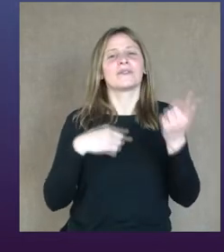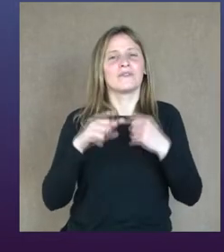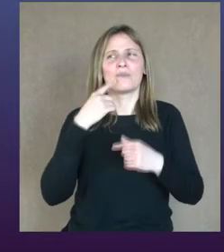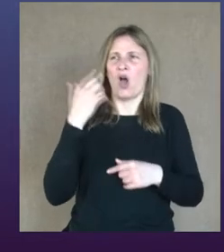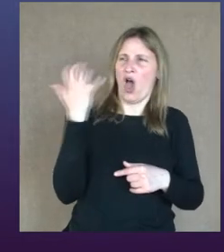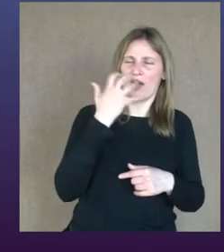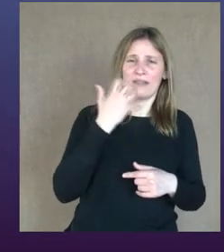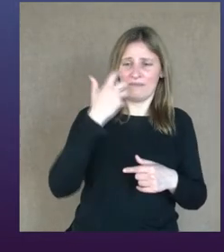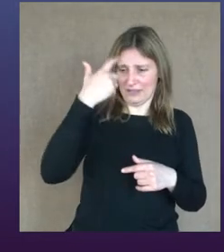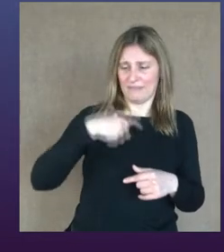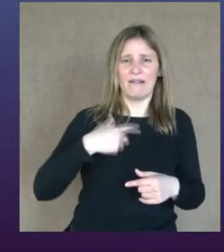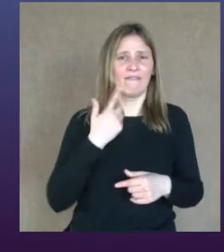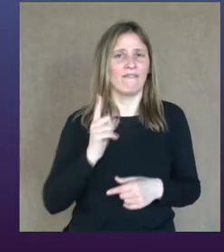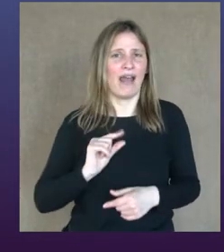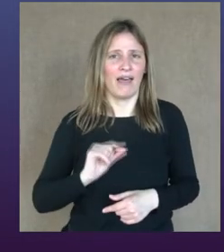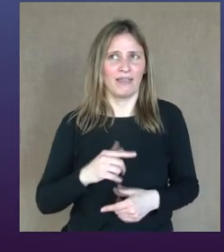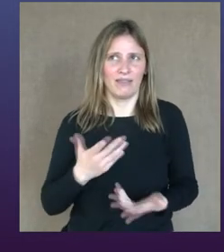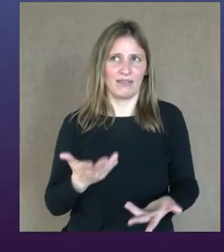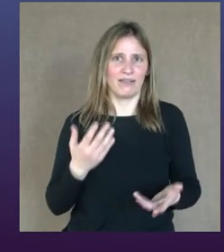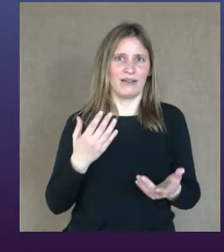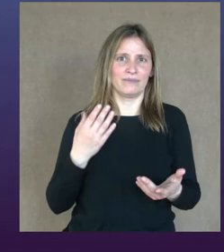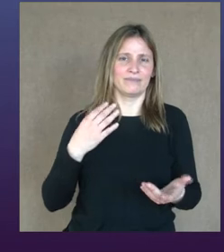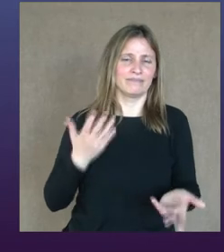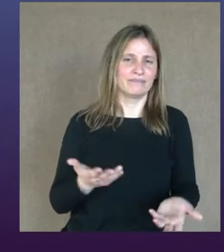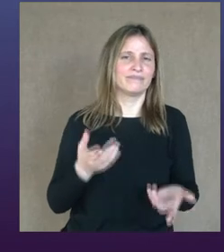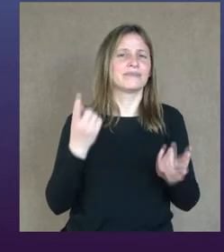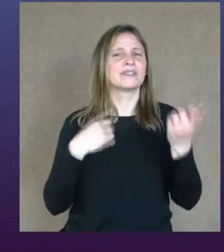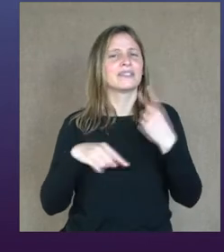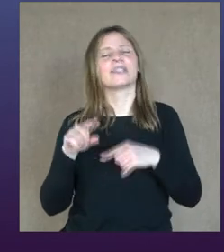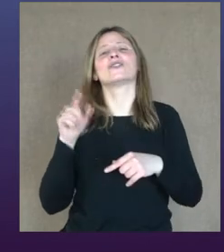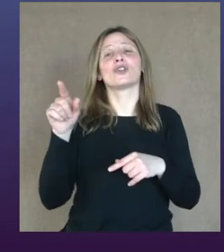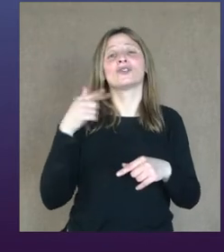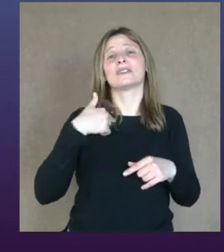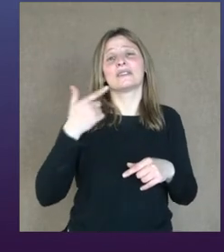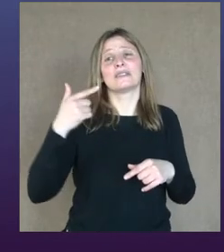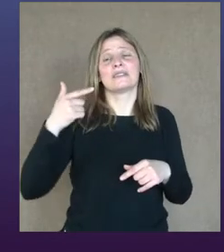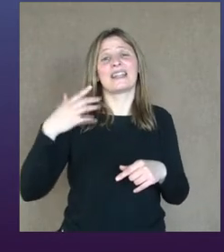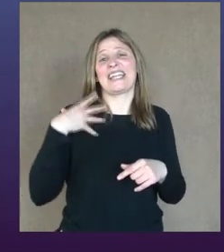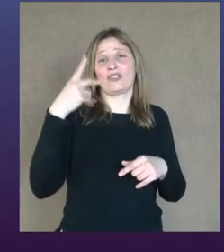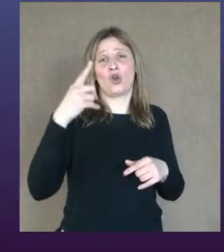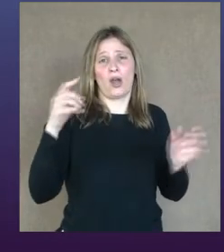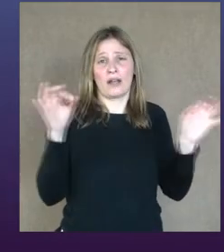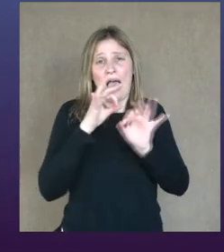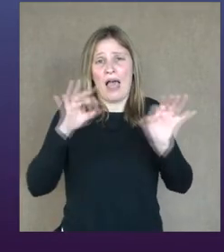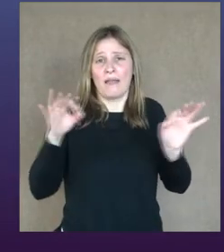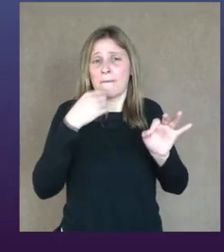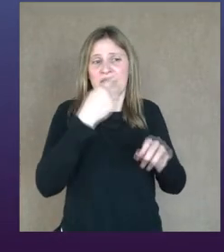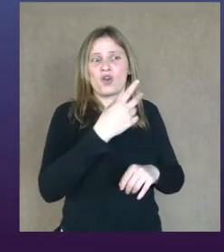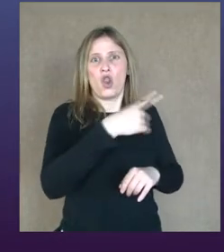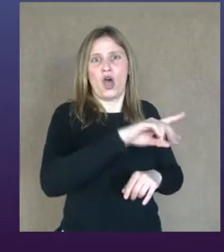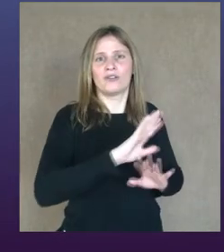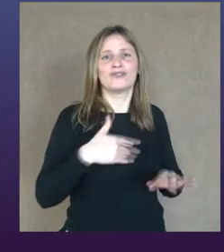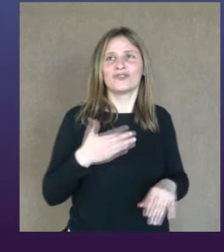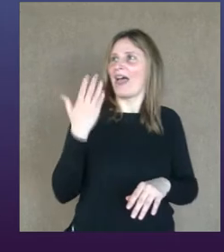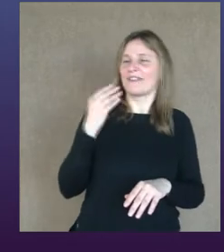horrible, ¿no? Horrenda, claro. Y él, entonces, Sternfeld no quiso que yo fuera, y en ese momento yo de joven hubiera ido nadando,